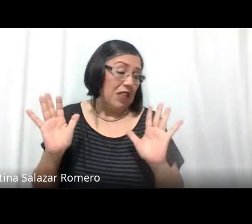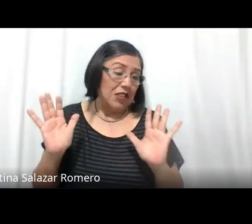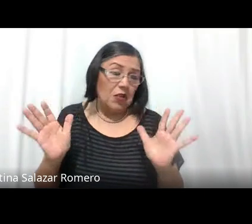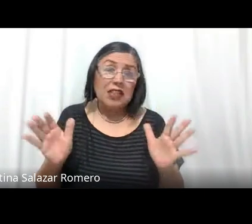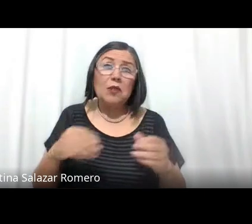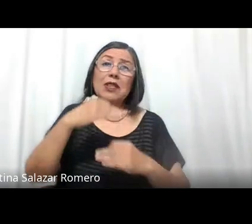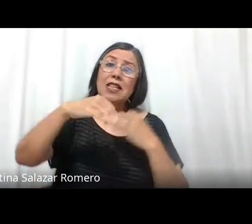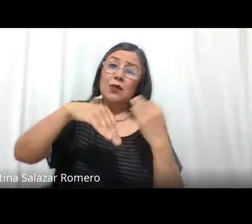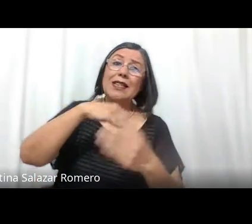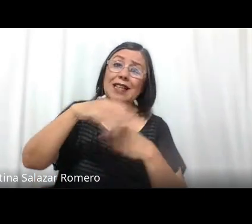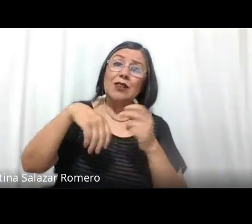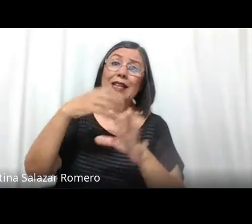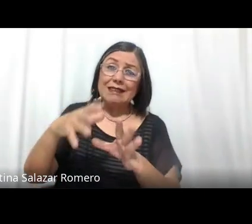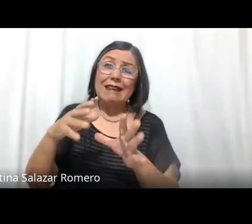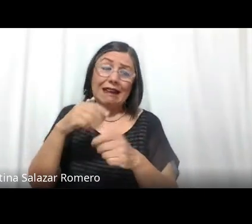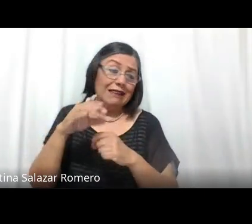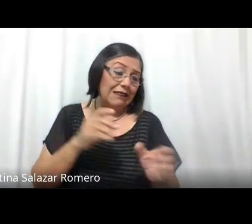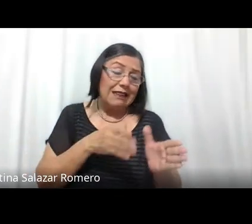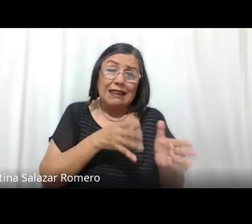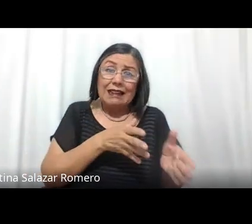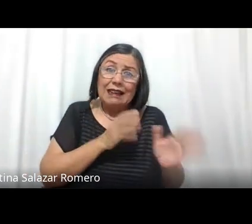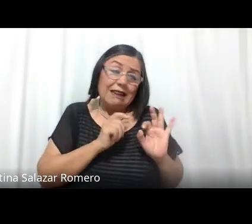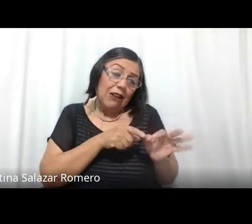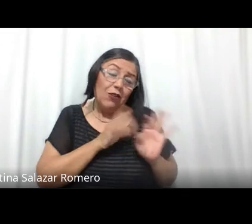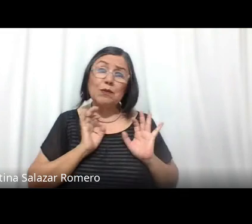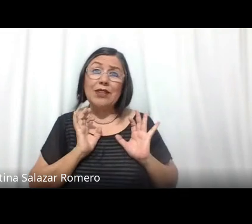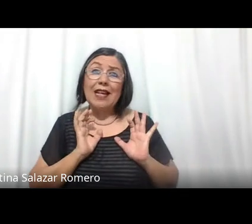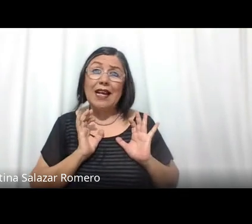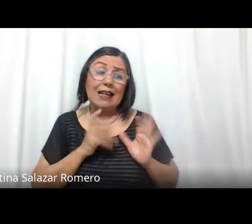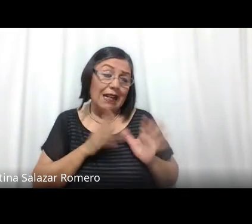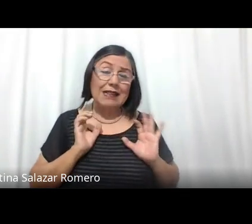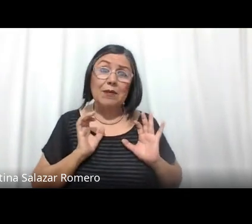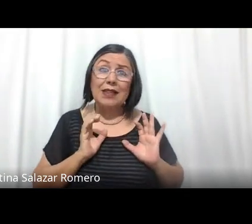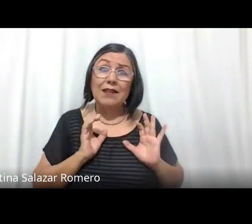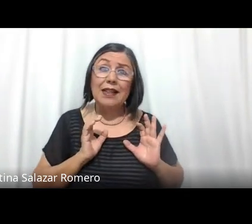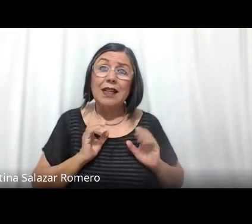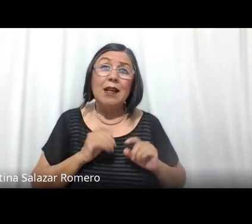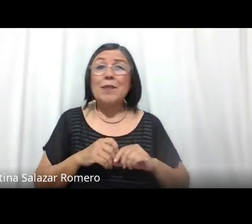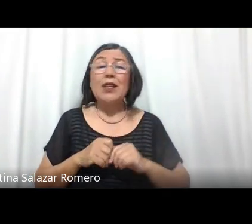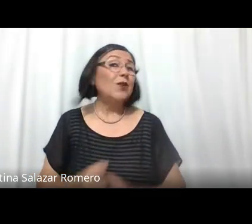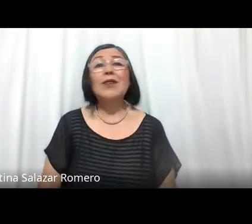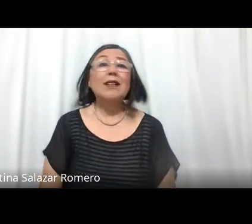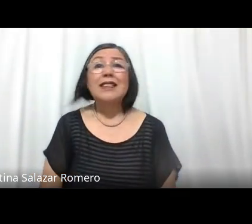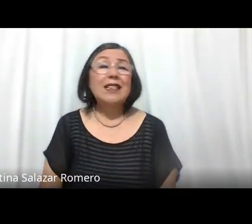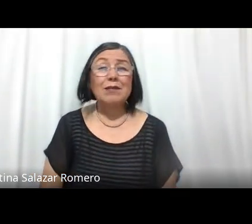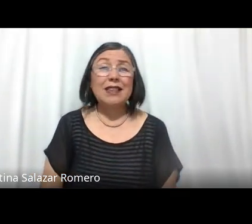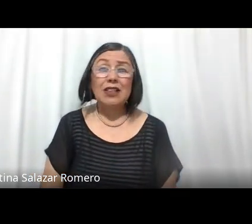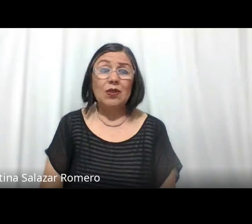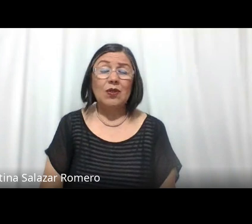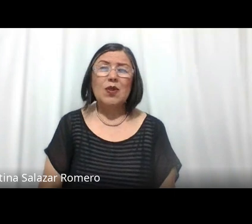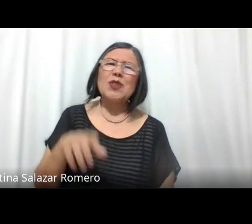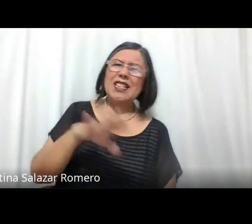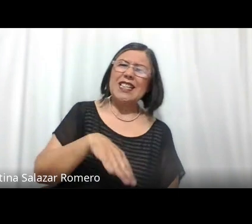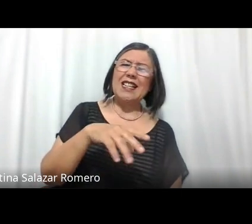semánticamente es correcto porque están utilizando las señas que corresponde a esa palabra, pero gramaticalmente